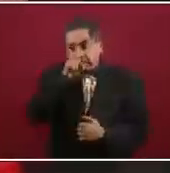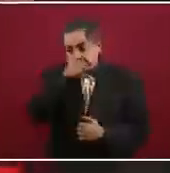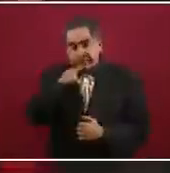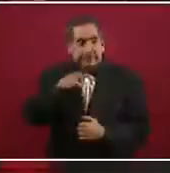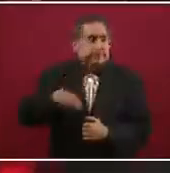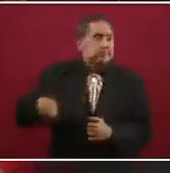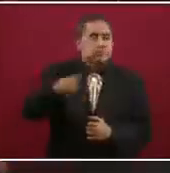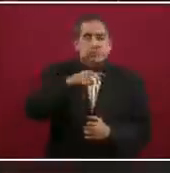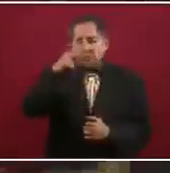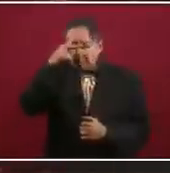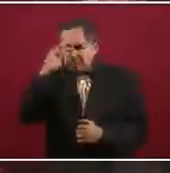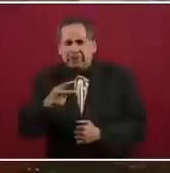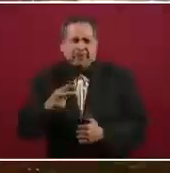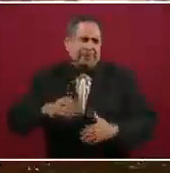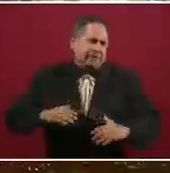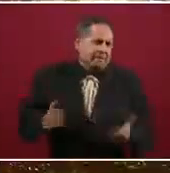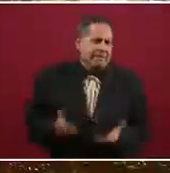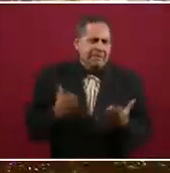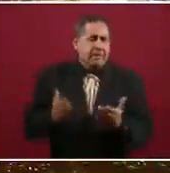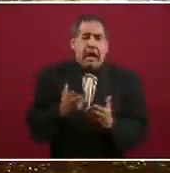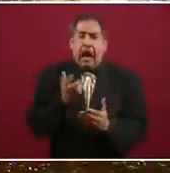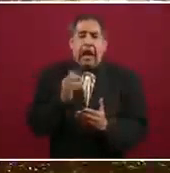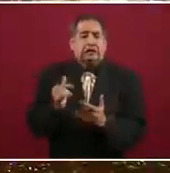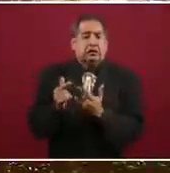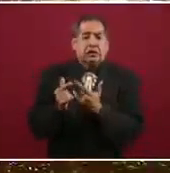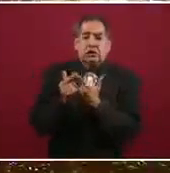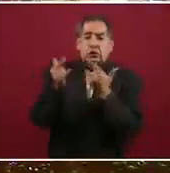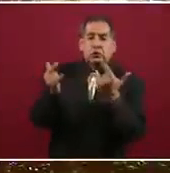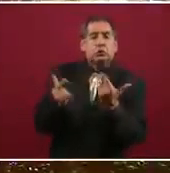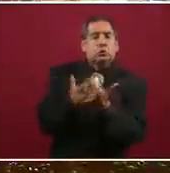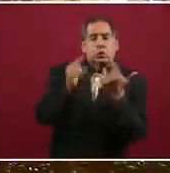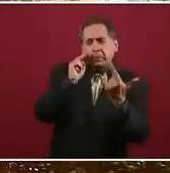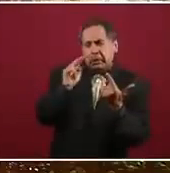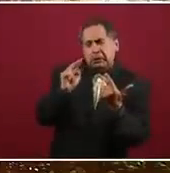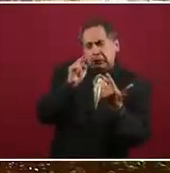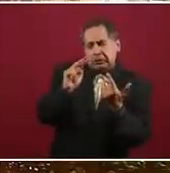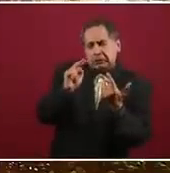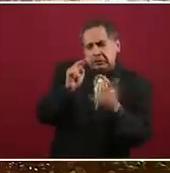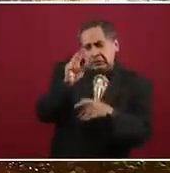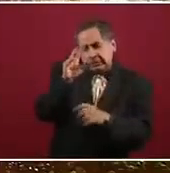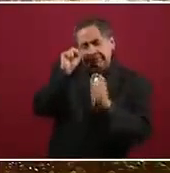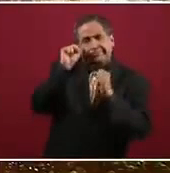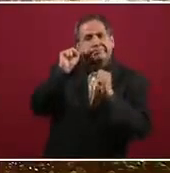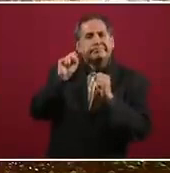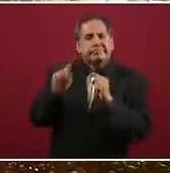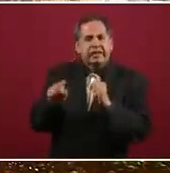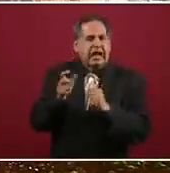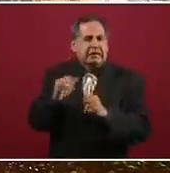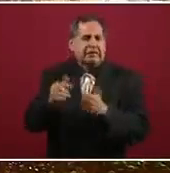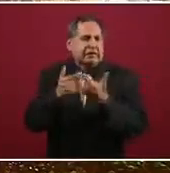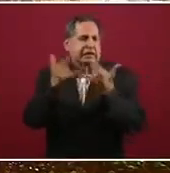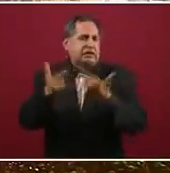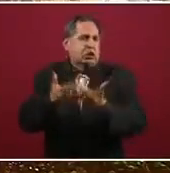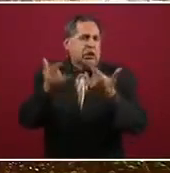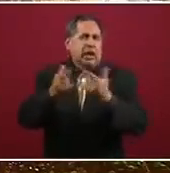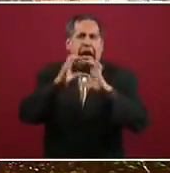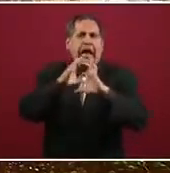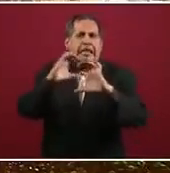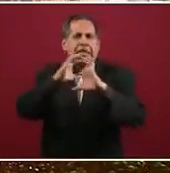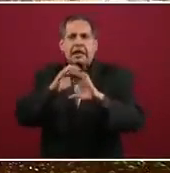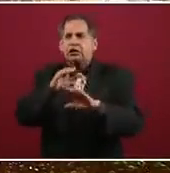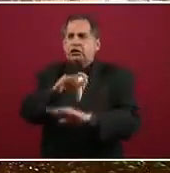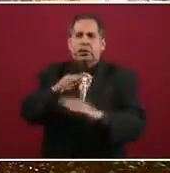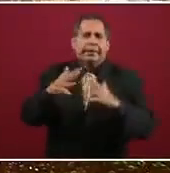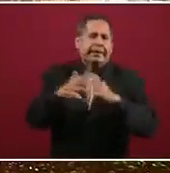músicas y las danzas de México pues son otra forma de narrativa, porque también capturan escenas de guerra, capturan también